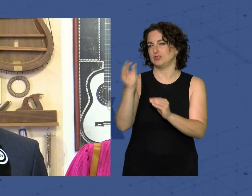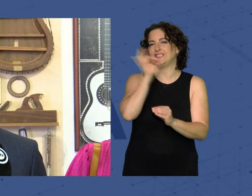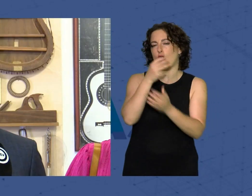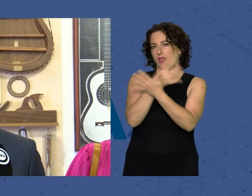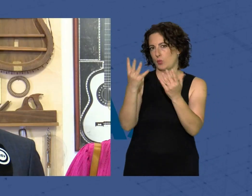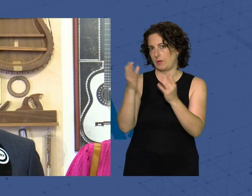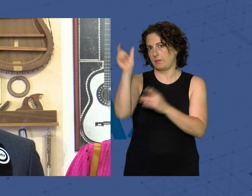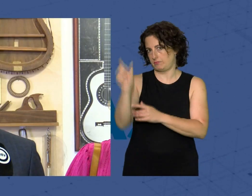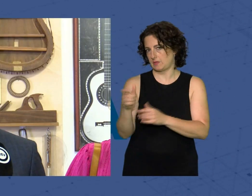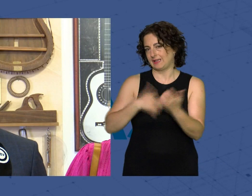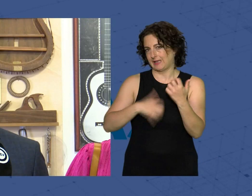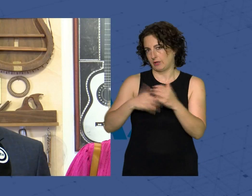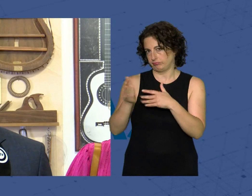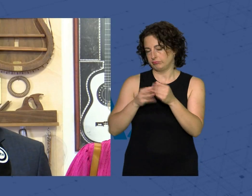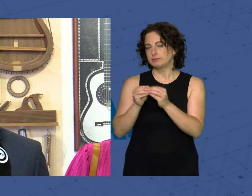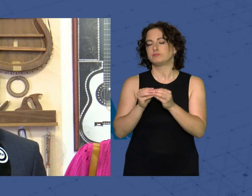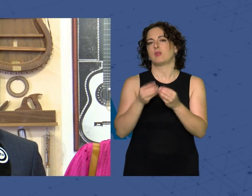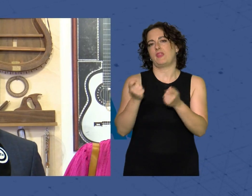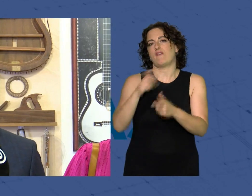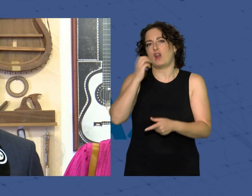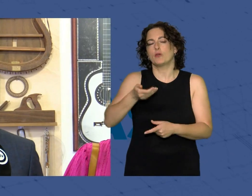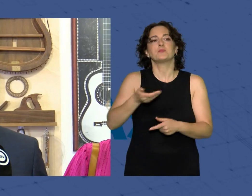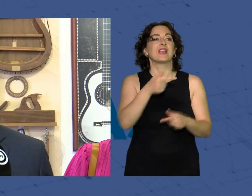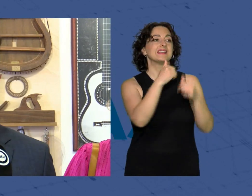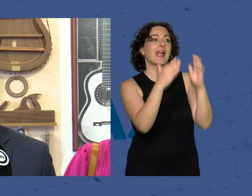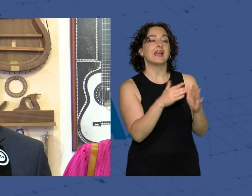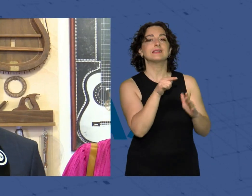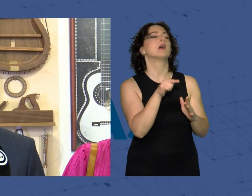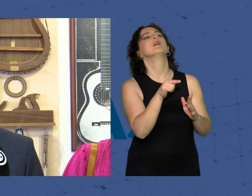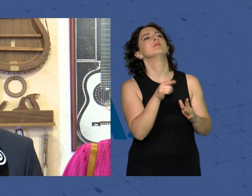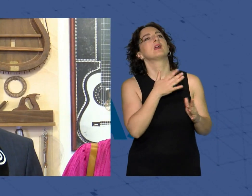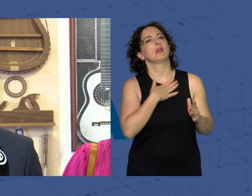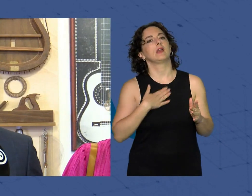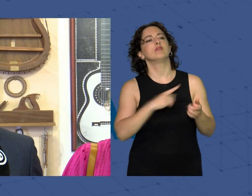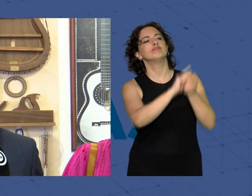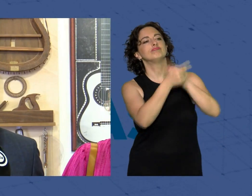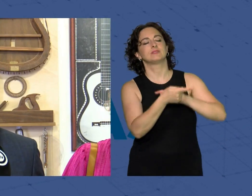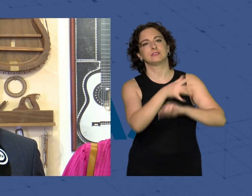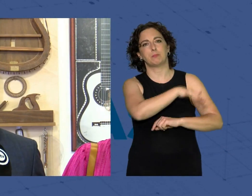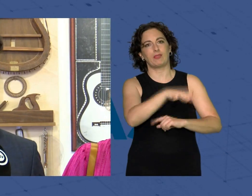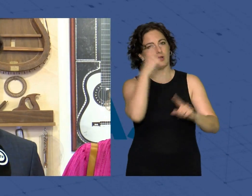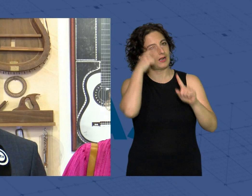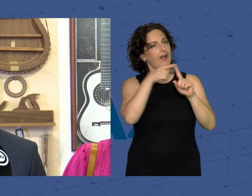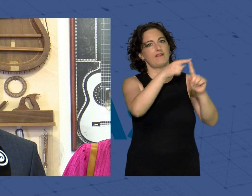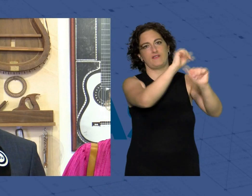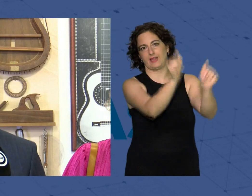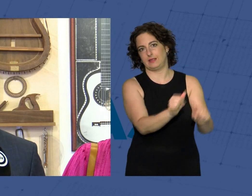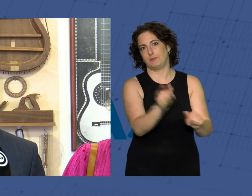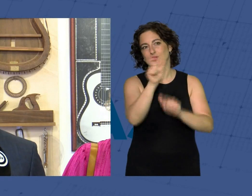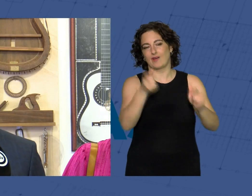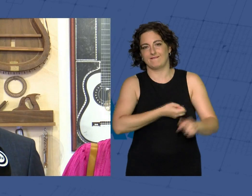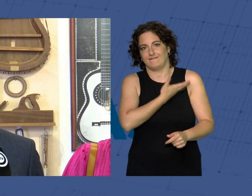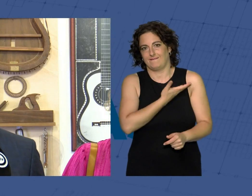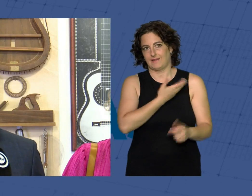remuncialización lo que se pretende es que esta casa se convierta aún más, si cabe, en un espacio referente para todos los amantes de este